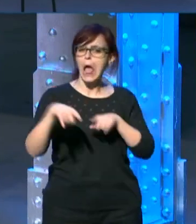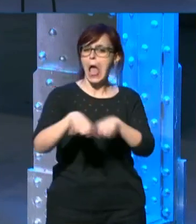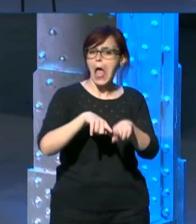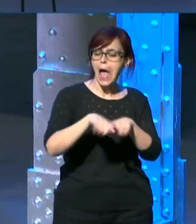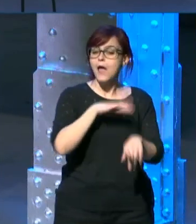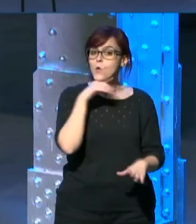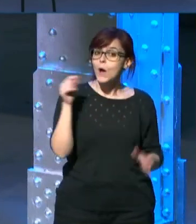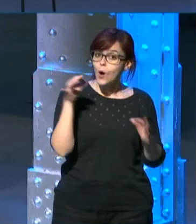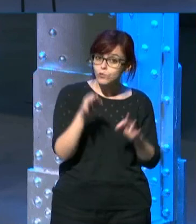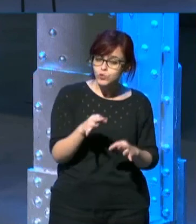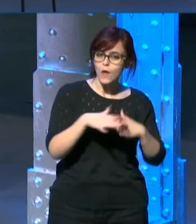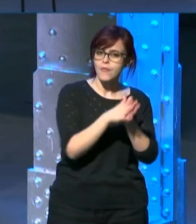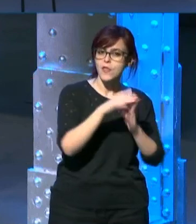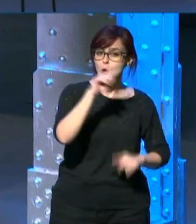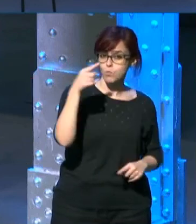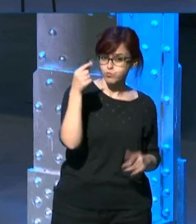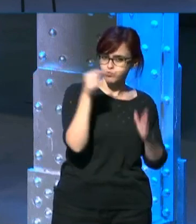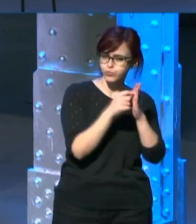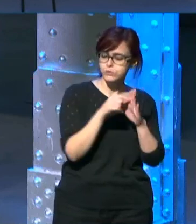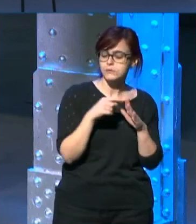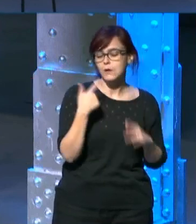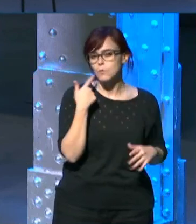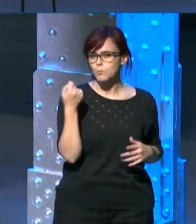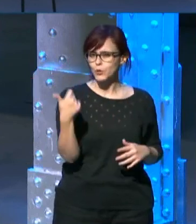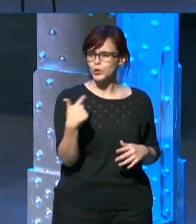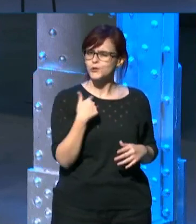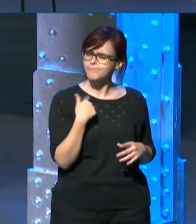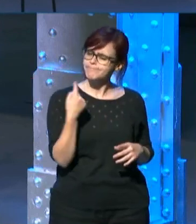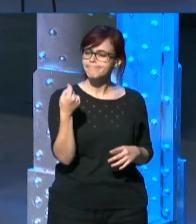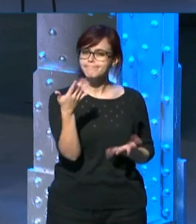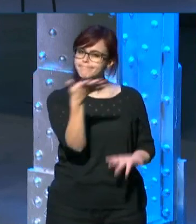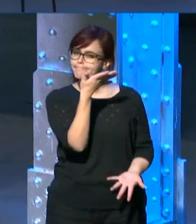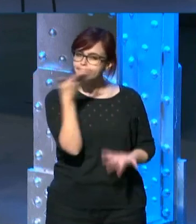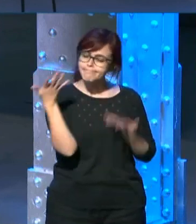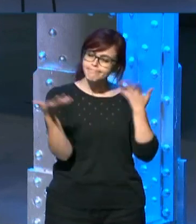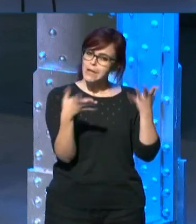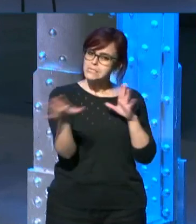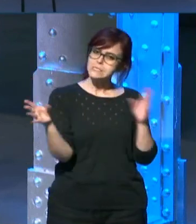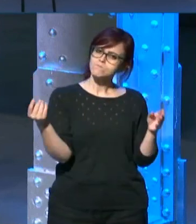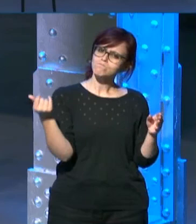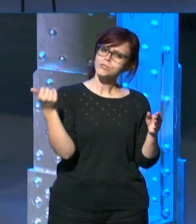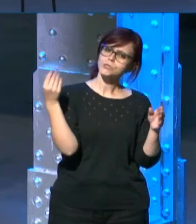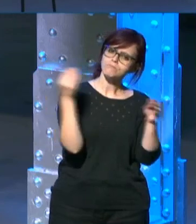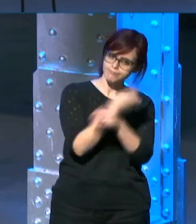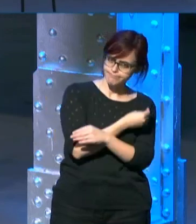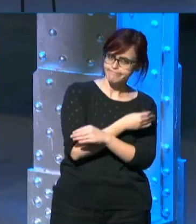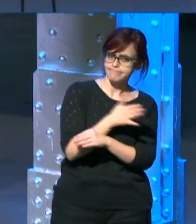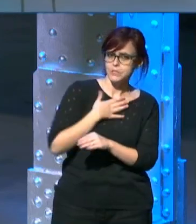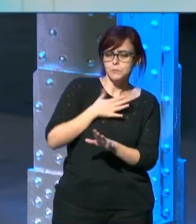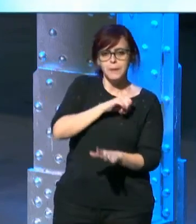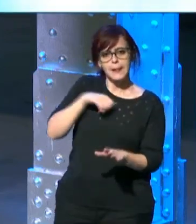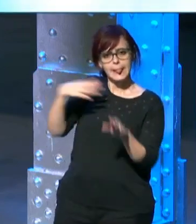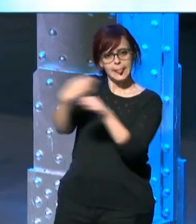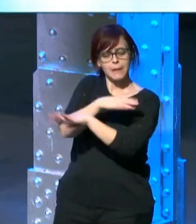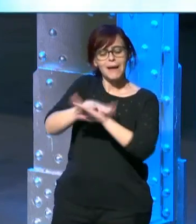punto en la primera edición con el que yo no termino de estar del todo de acuerdo, y es que